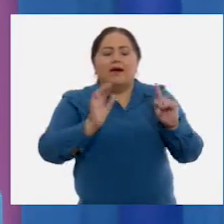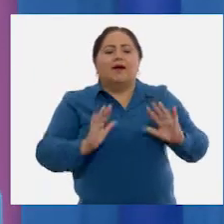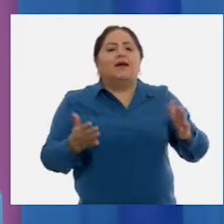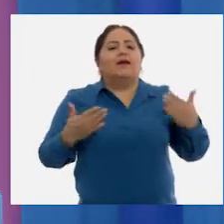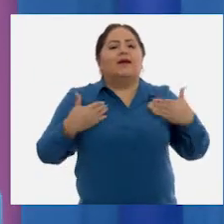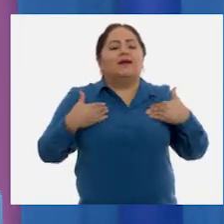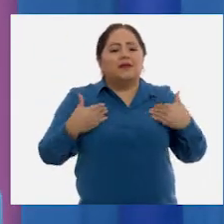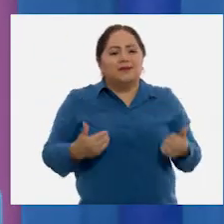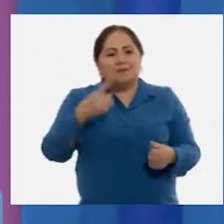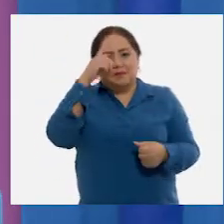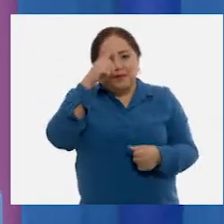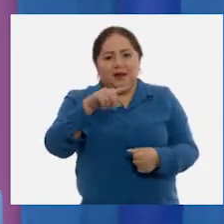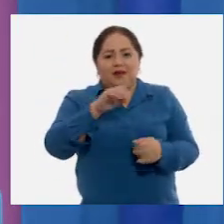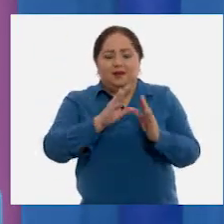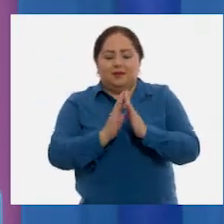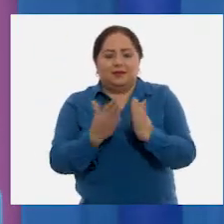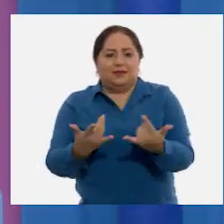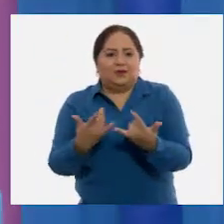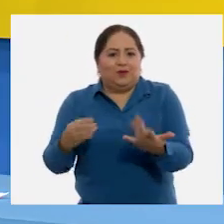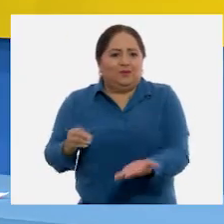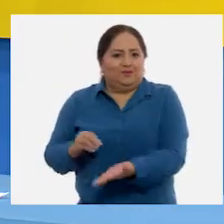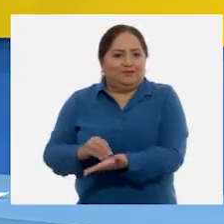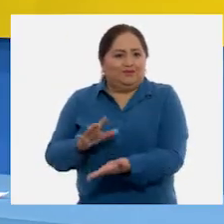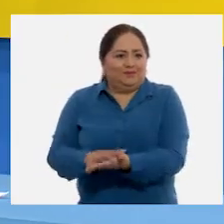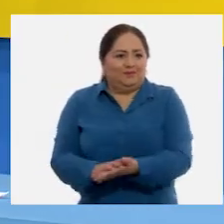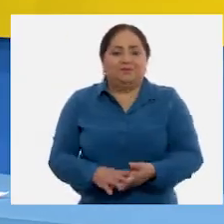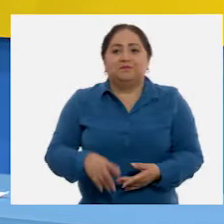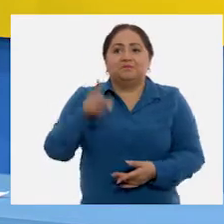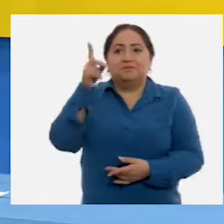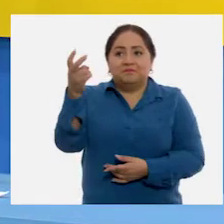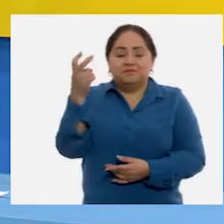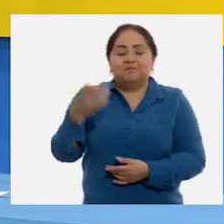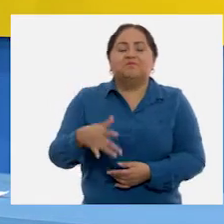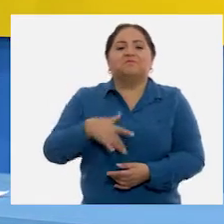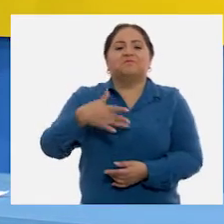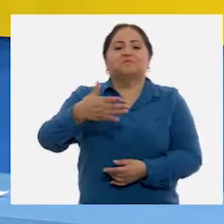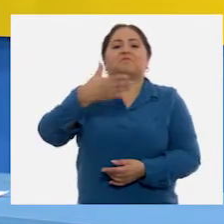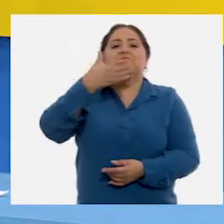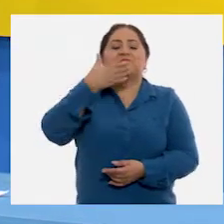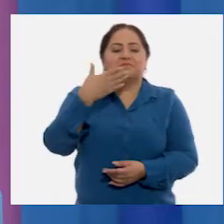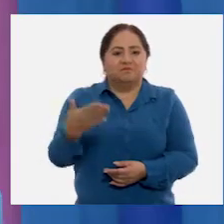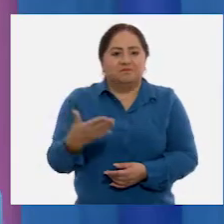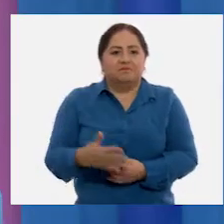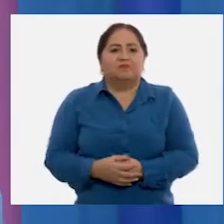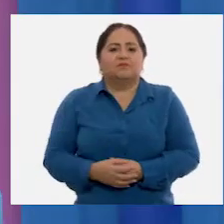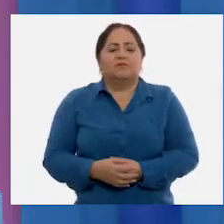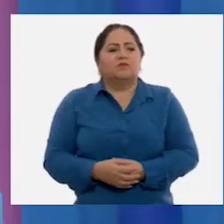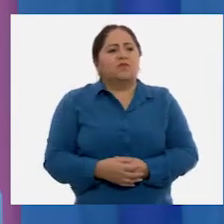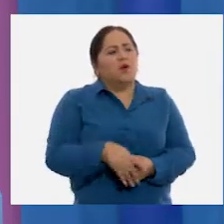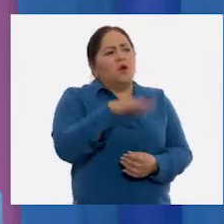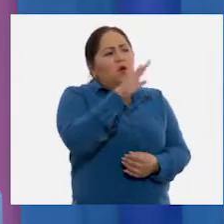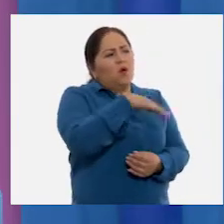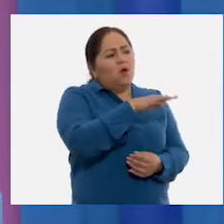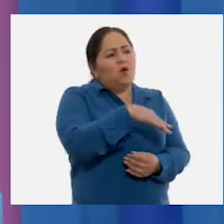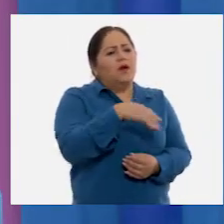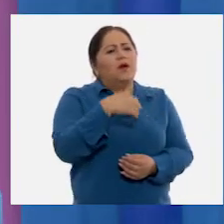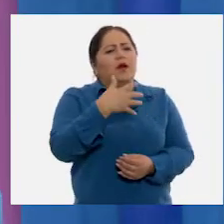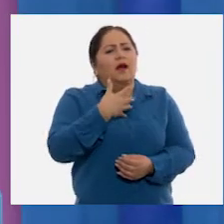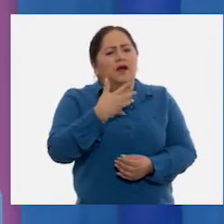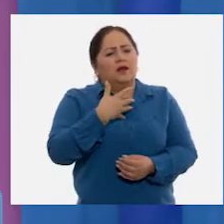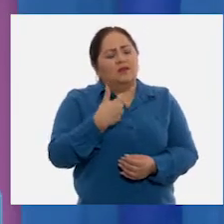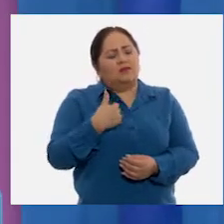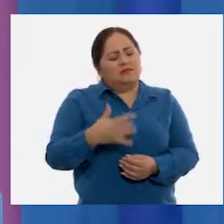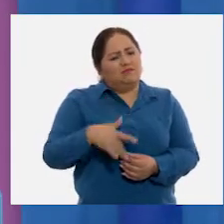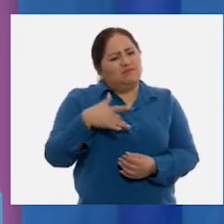que podríamos incluir en nuestro relato histórico. Me parece muy bien, María. Oye, Gaby, hay algo que me sigue llamando